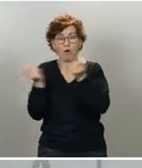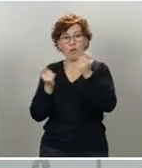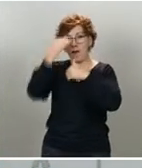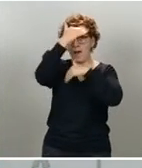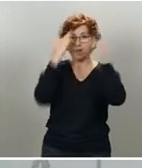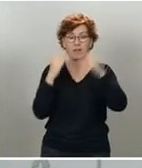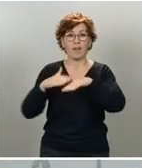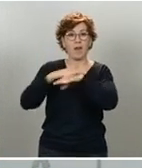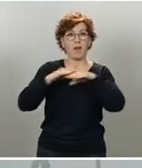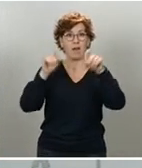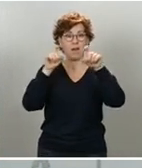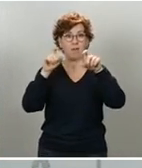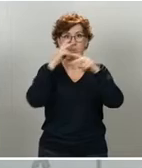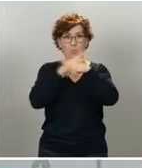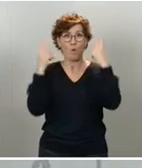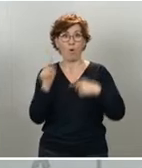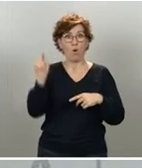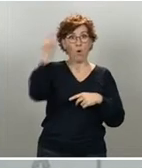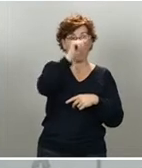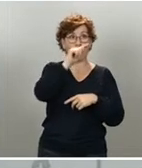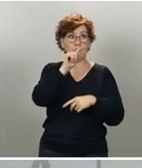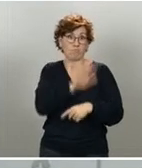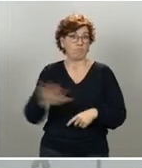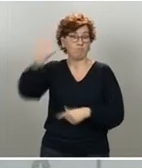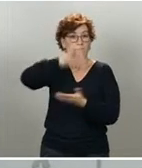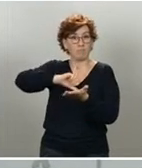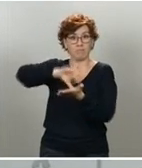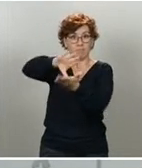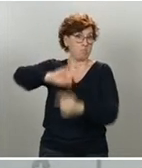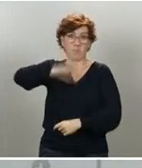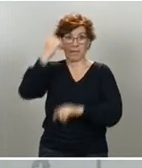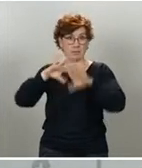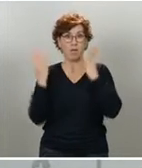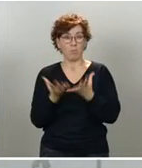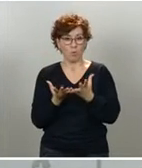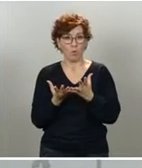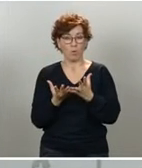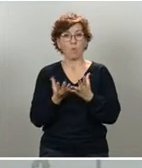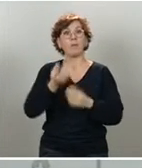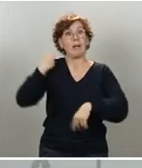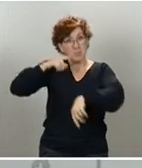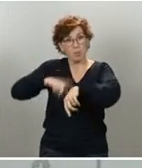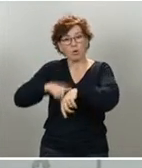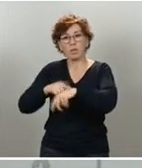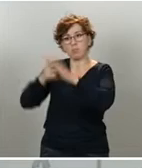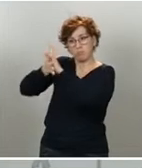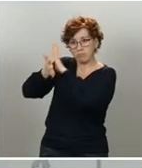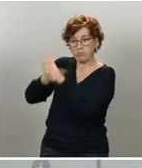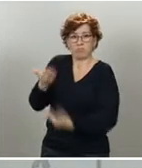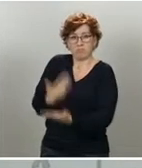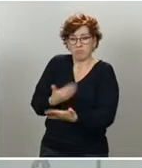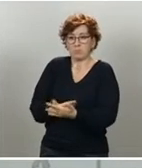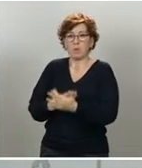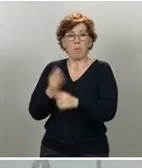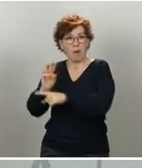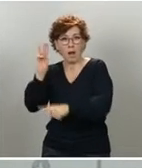uno de los estados más descentralizados del mundo. Y, a la vez, debíamos rendir cuentas ante el Parlamento y ante los medios de comunicación, como